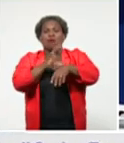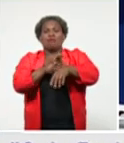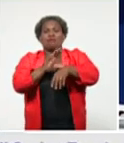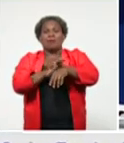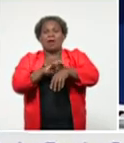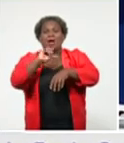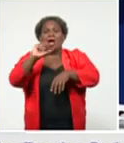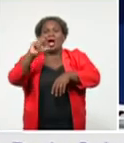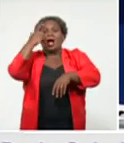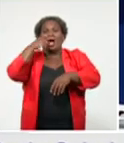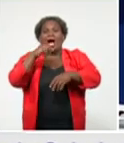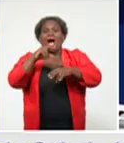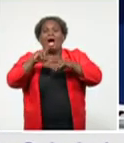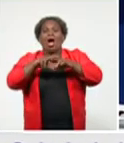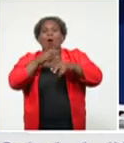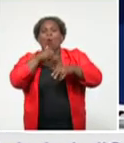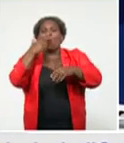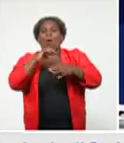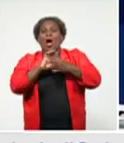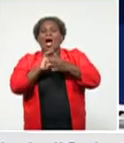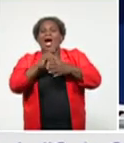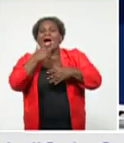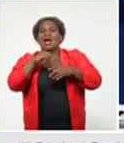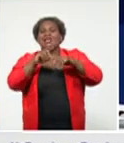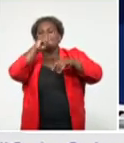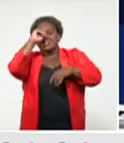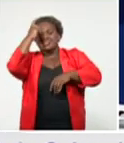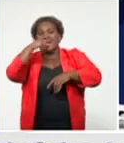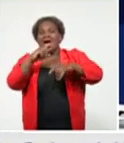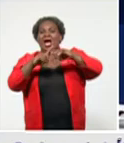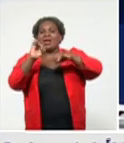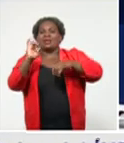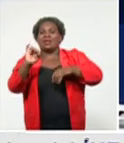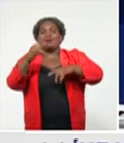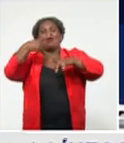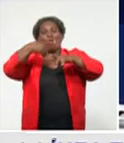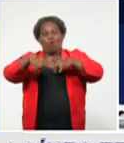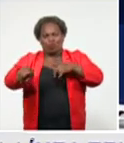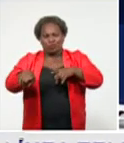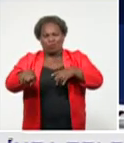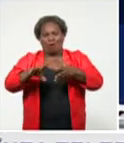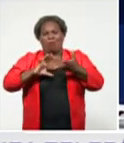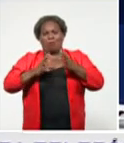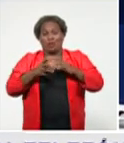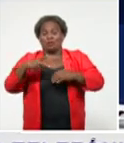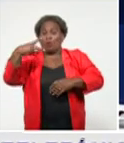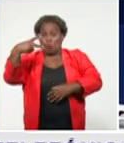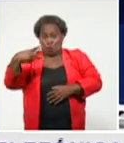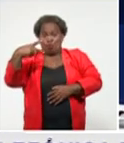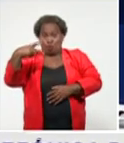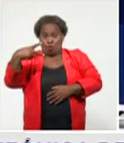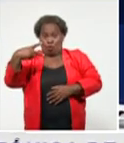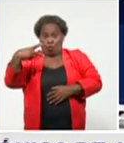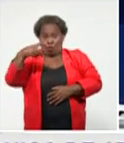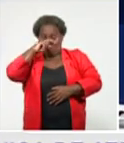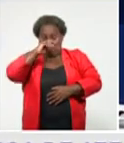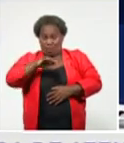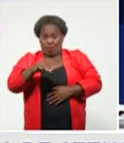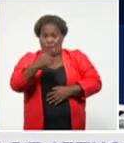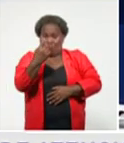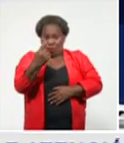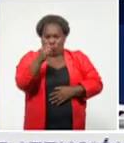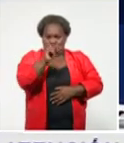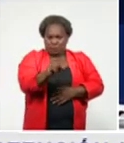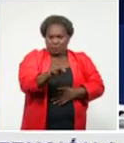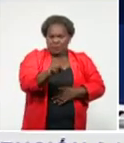Kawasaki, que es otra complicación. Ambos niños se pudo determinar en uno, por los